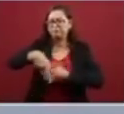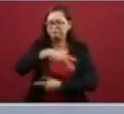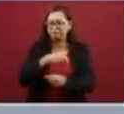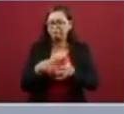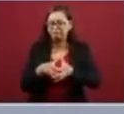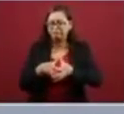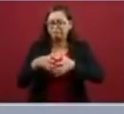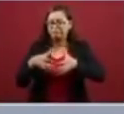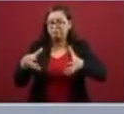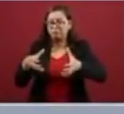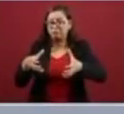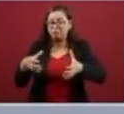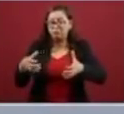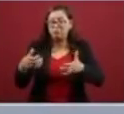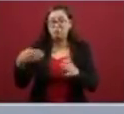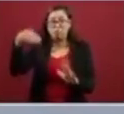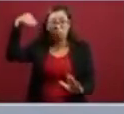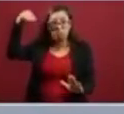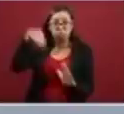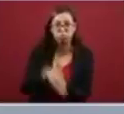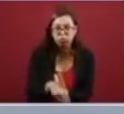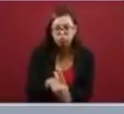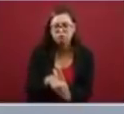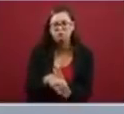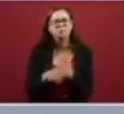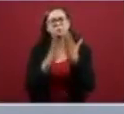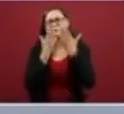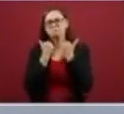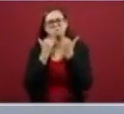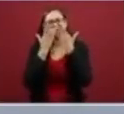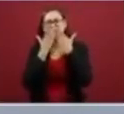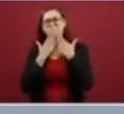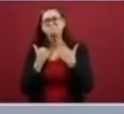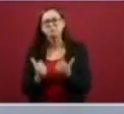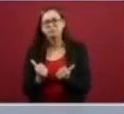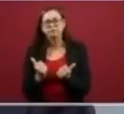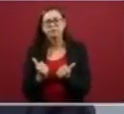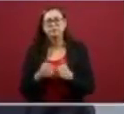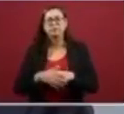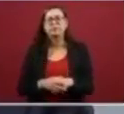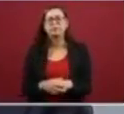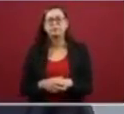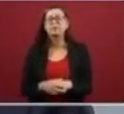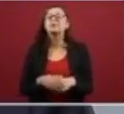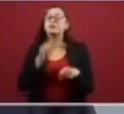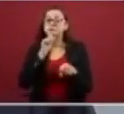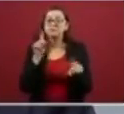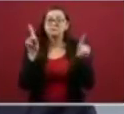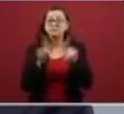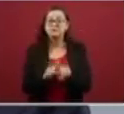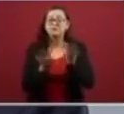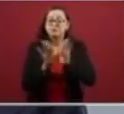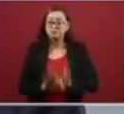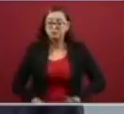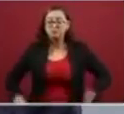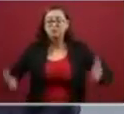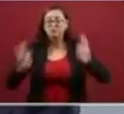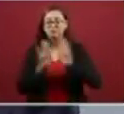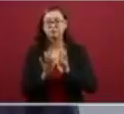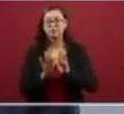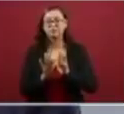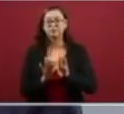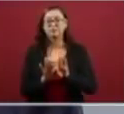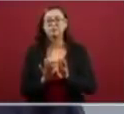hay recesión y además, ahora, y esto es muy importante,